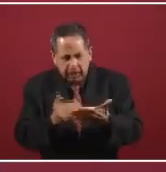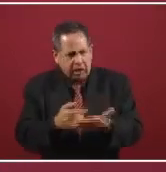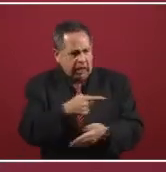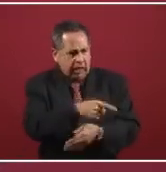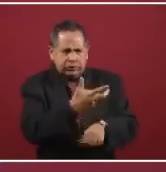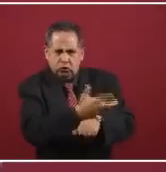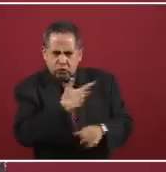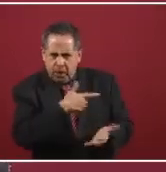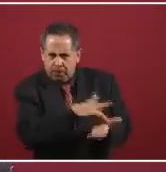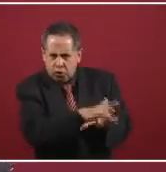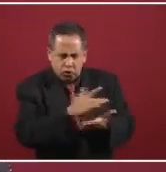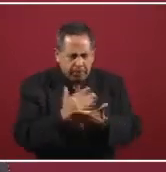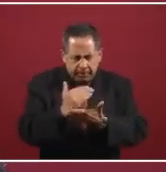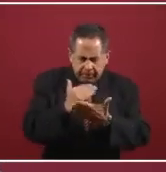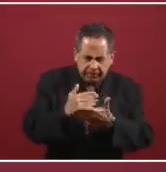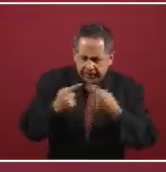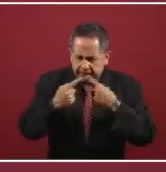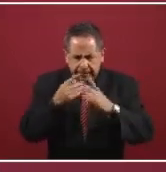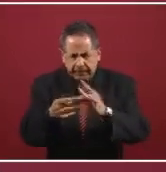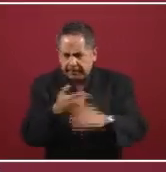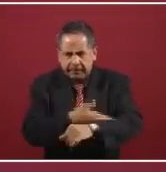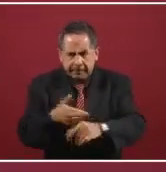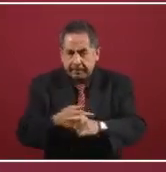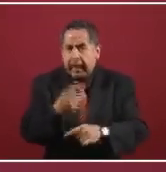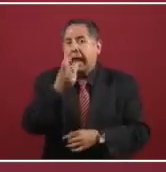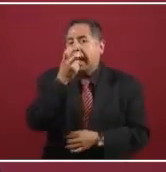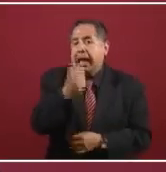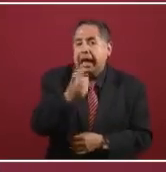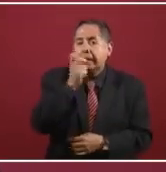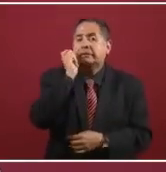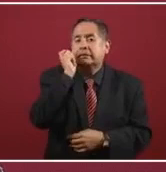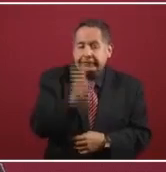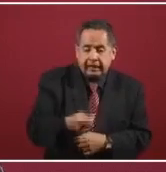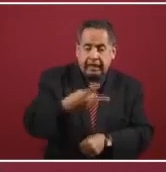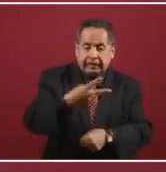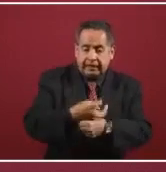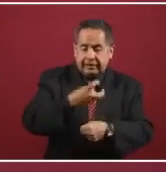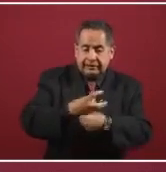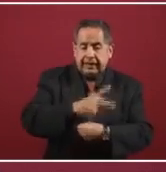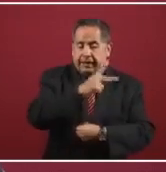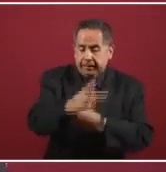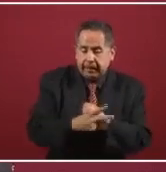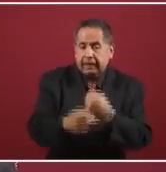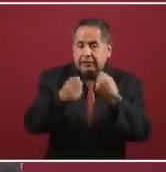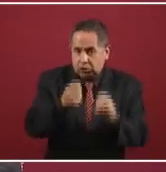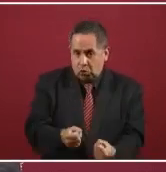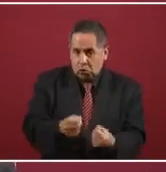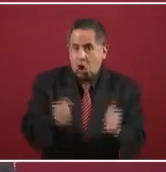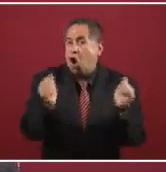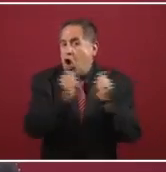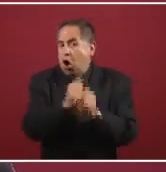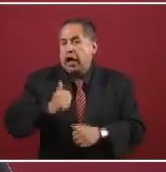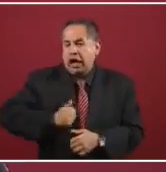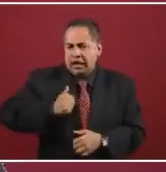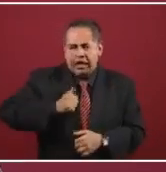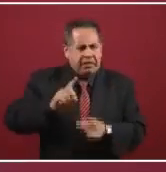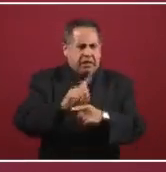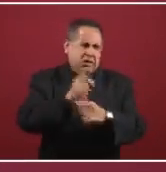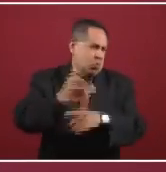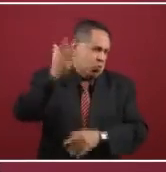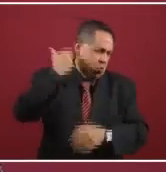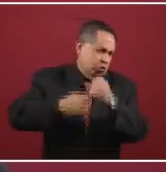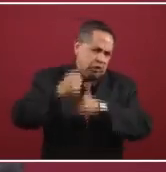norteamericano en esa tarea. Ese es el tratado tercer país seguro que tienen vigente con Canadá, desde hace ya varios